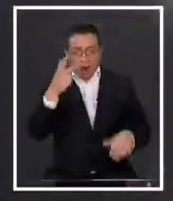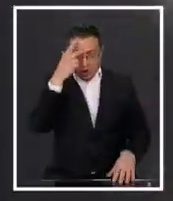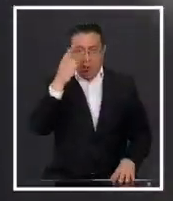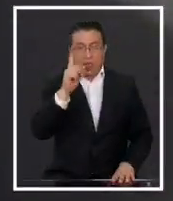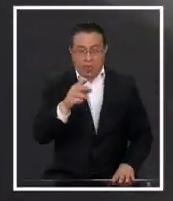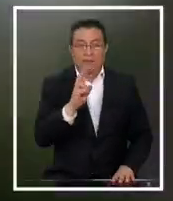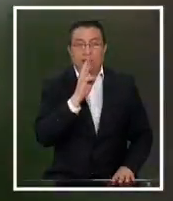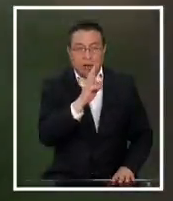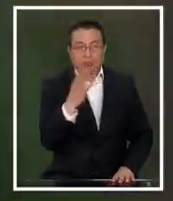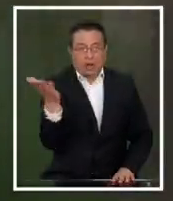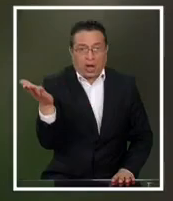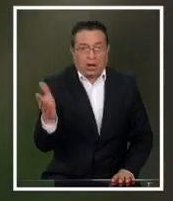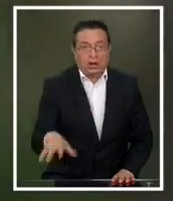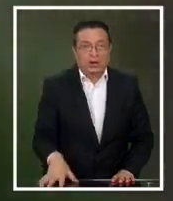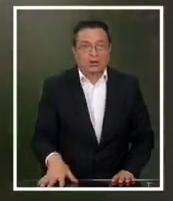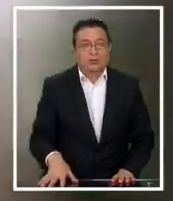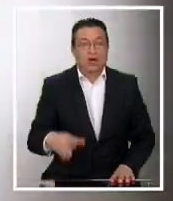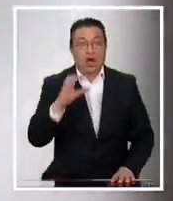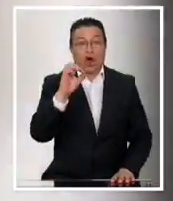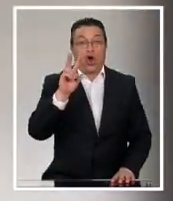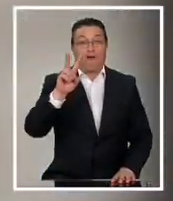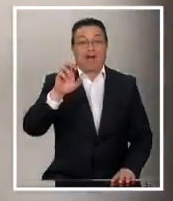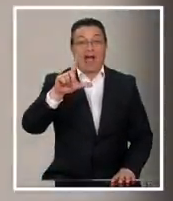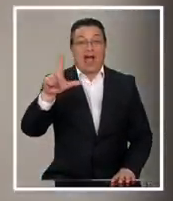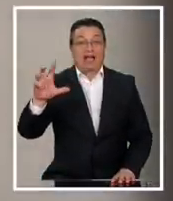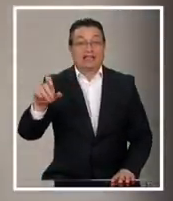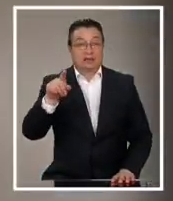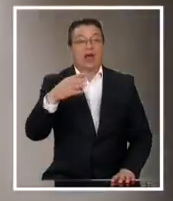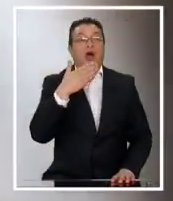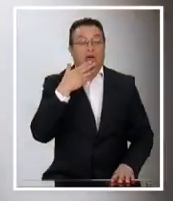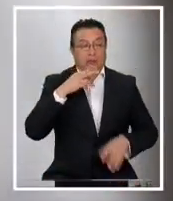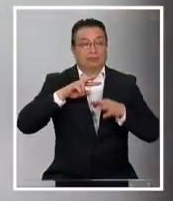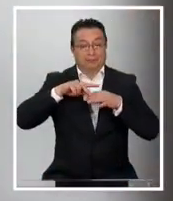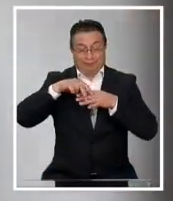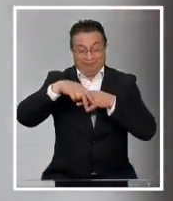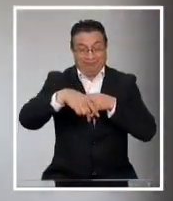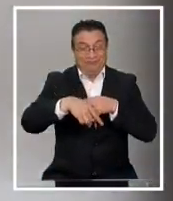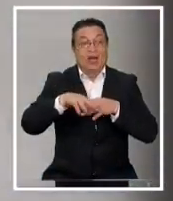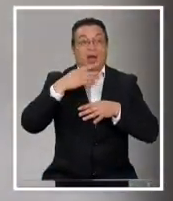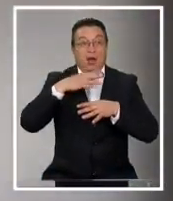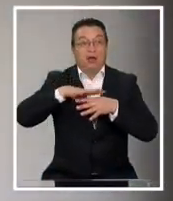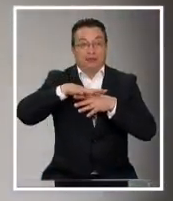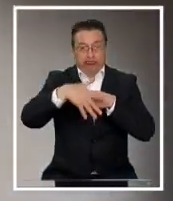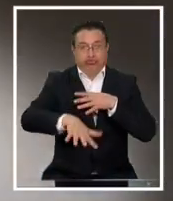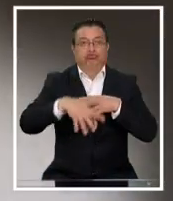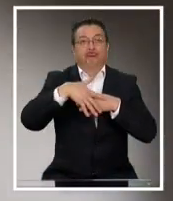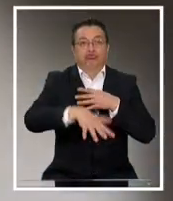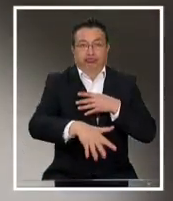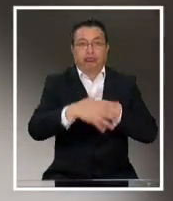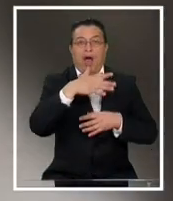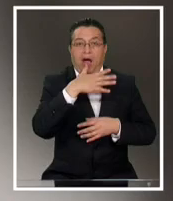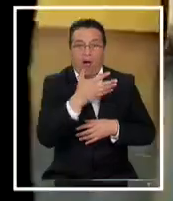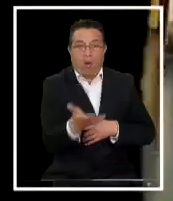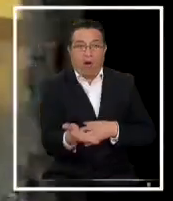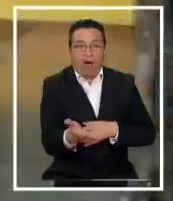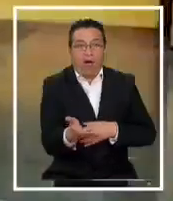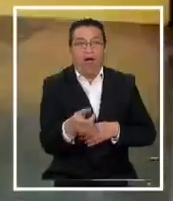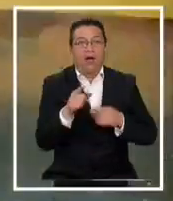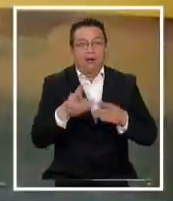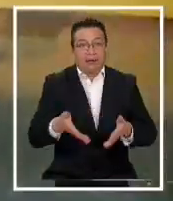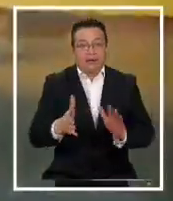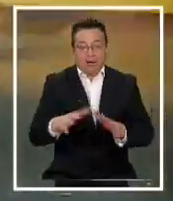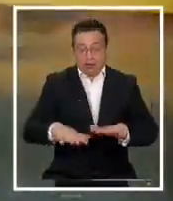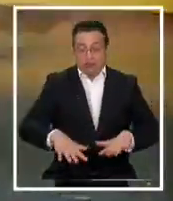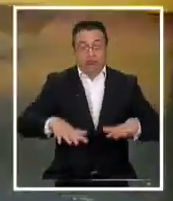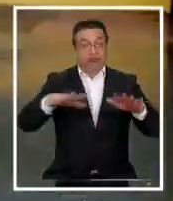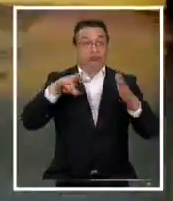Coquimbo tienen que arreglar este punto. En Ovalle, un año más, esta escalinata se convirtió en una verdadera cascada. El anegamiento en las calles fue